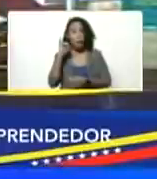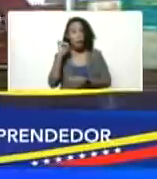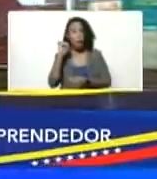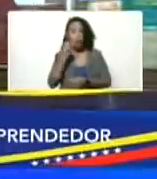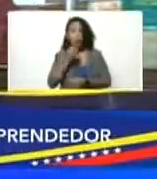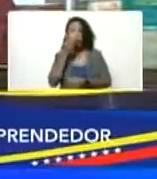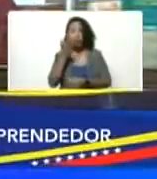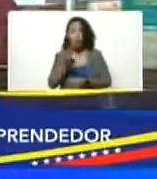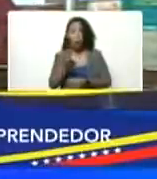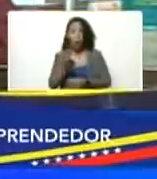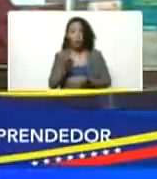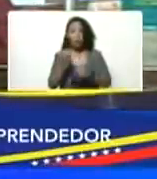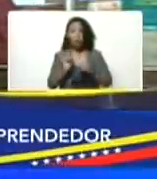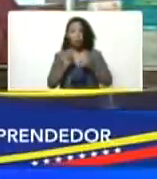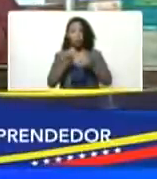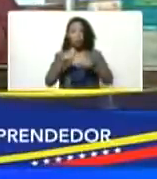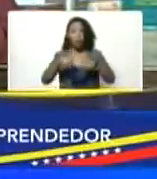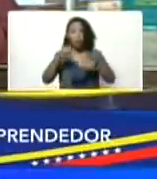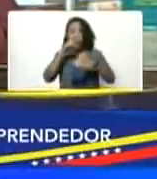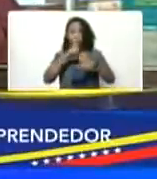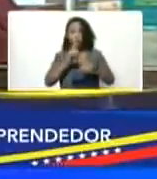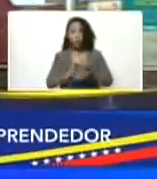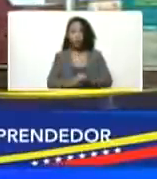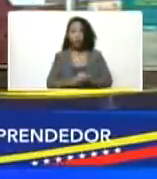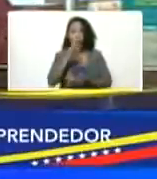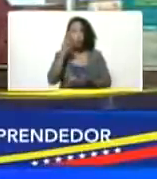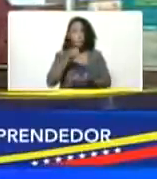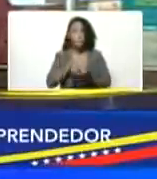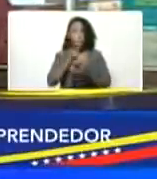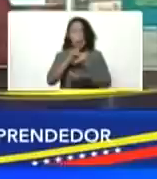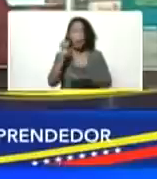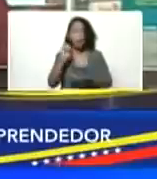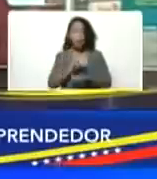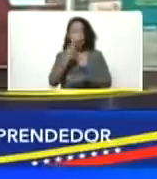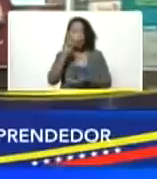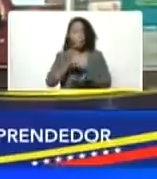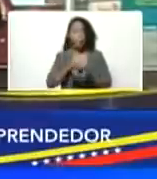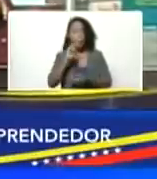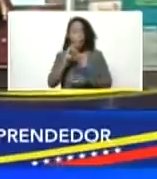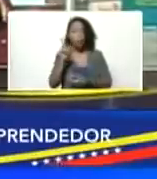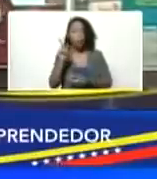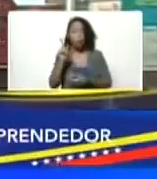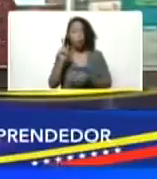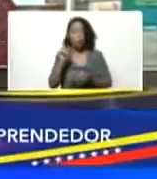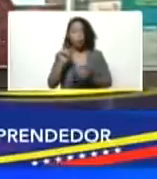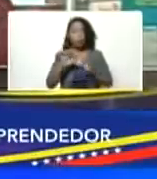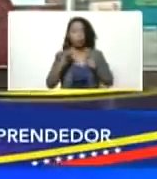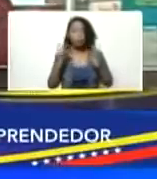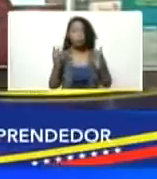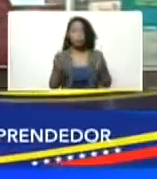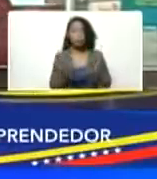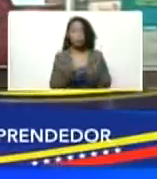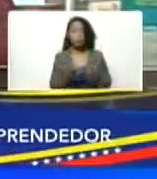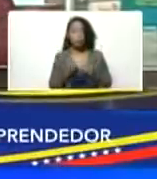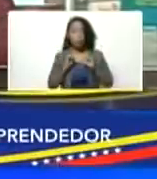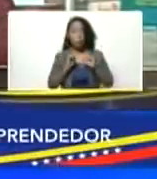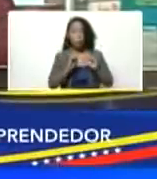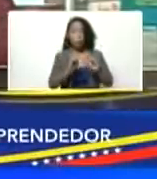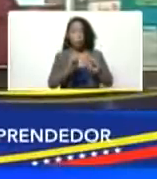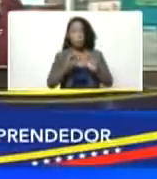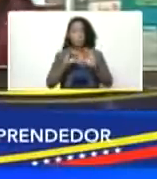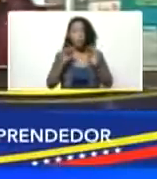buen arranque en estos años, 2020, 2021, en plena pandemia? Sí. Seguimos en